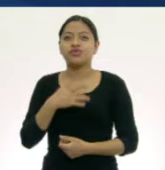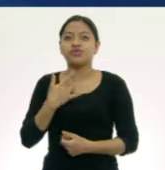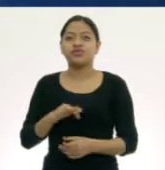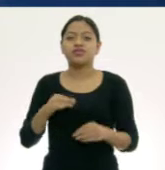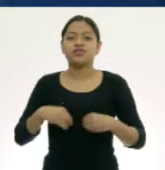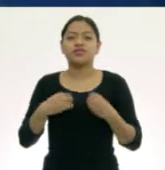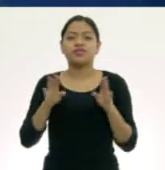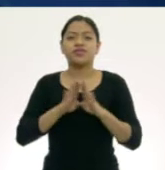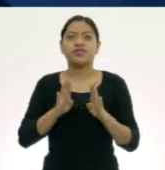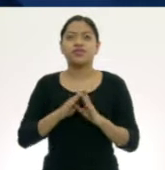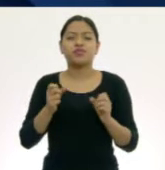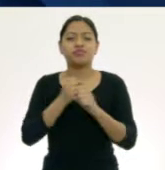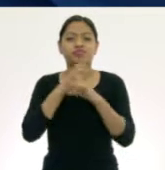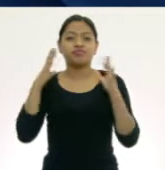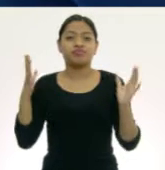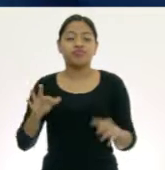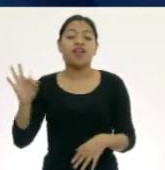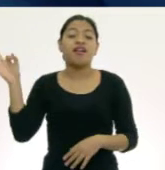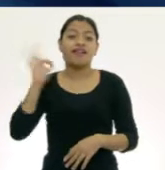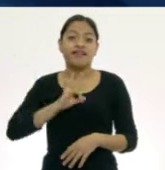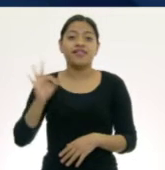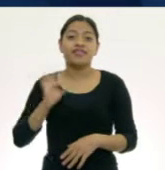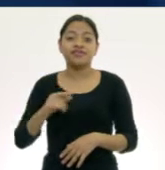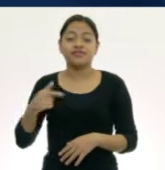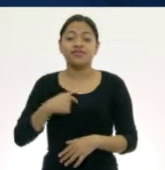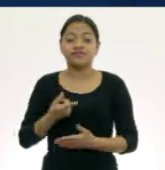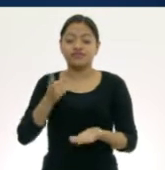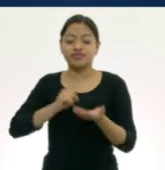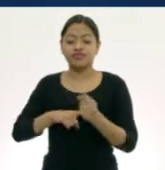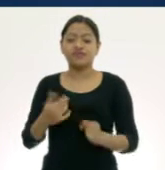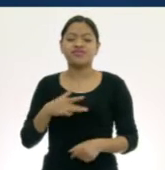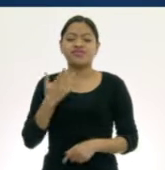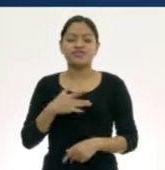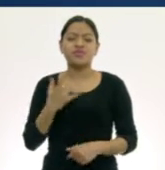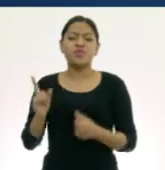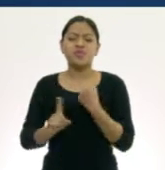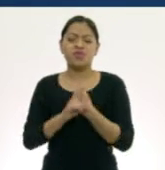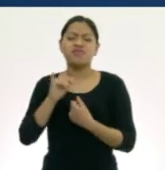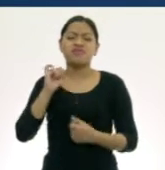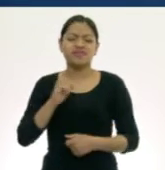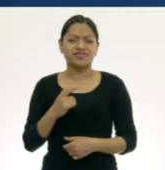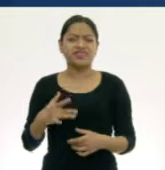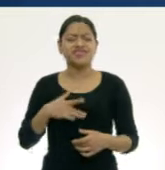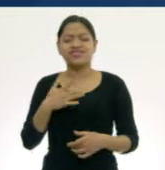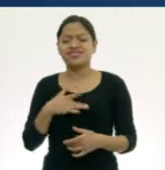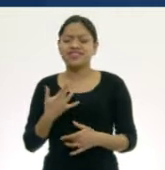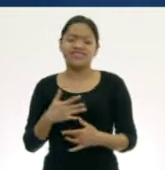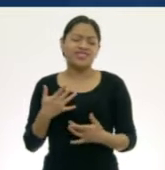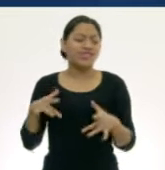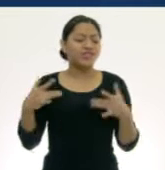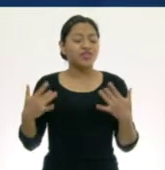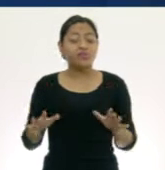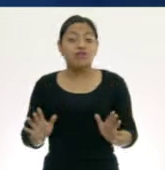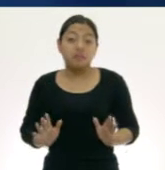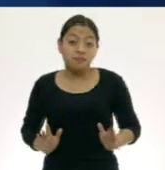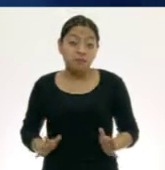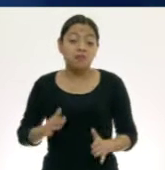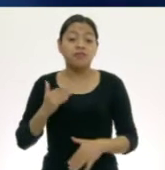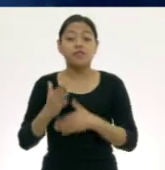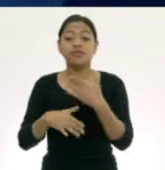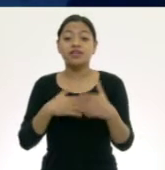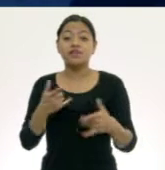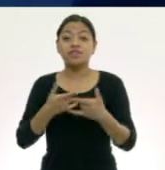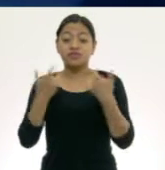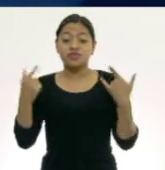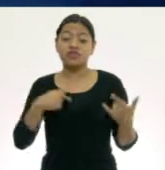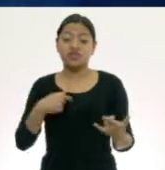vivir. Puede ser que en el fondo de mí estén esos problemas, dolores y paisajes y hasta que sean muy importantes en mi